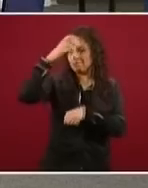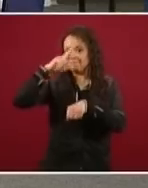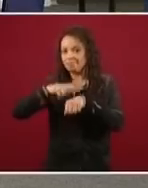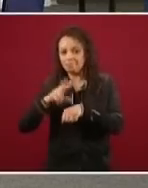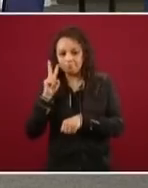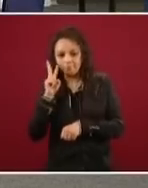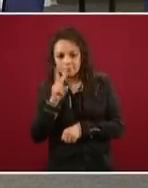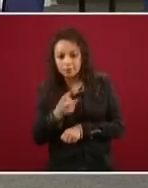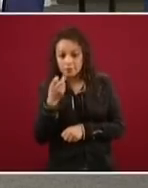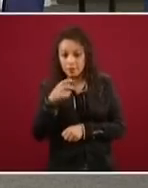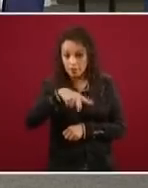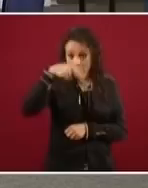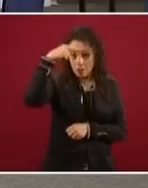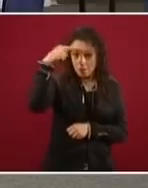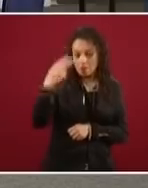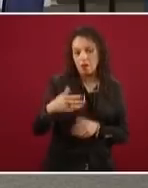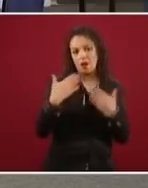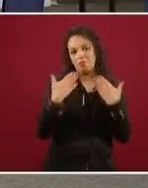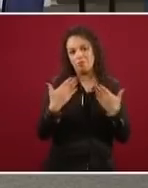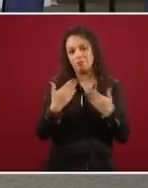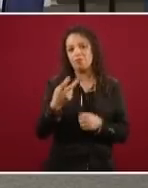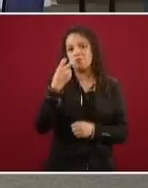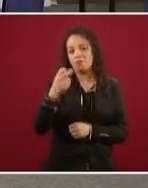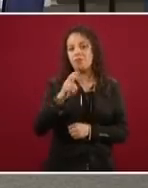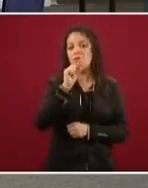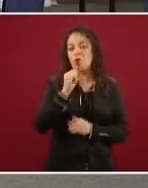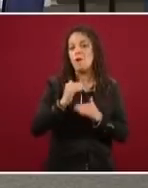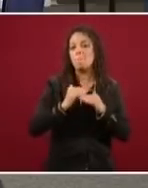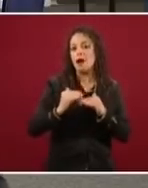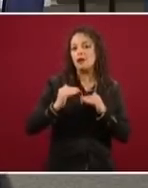están viendo que se va avanzando